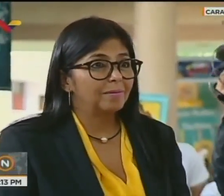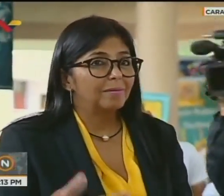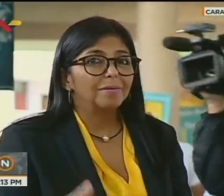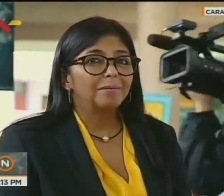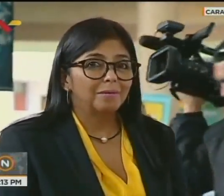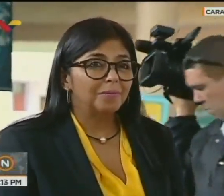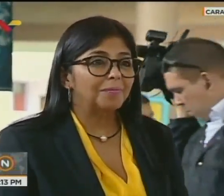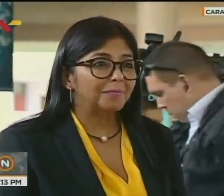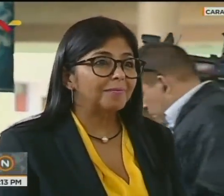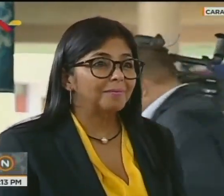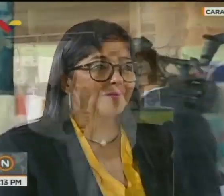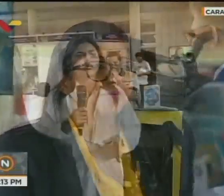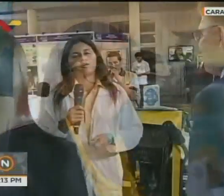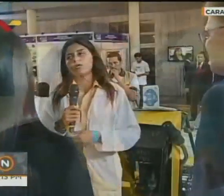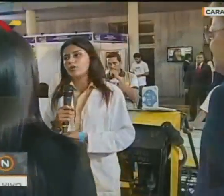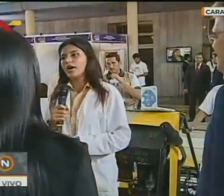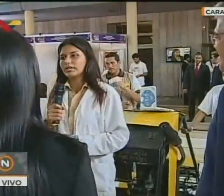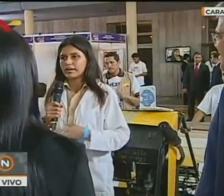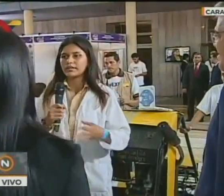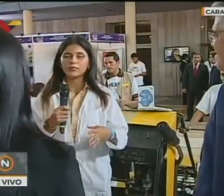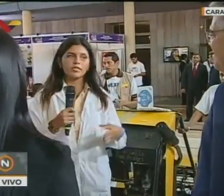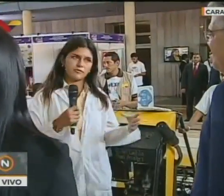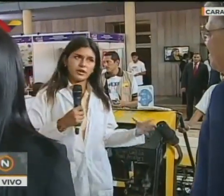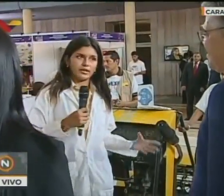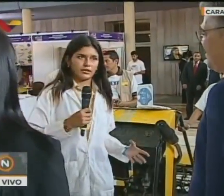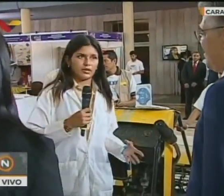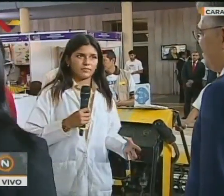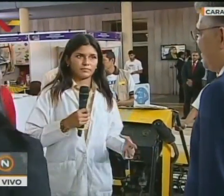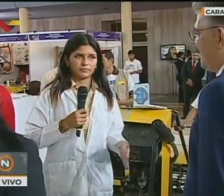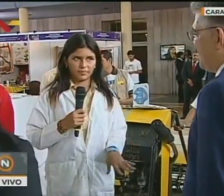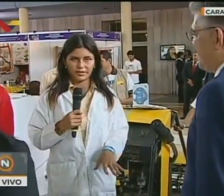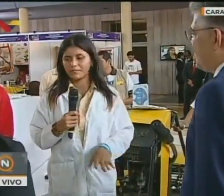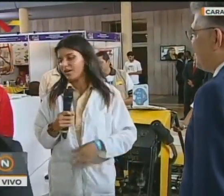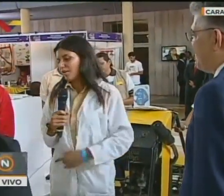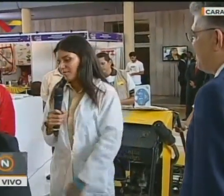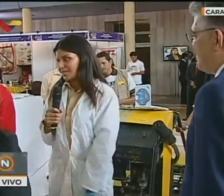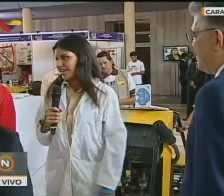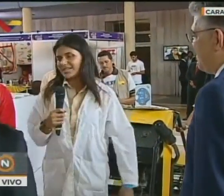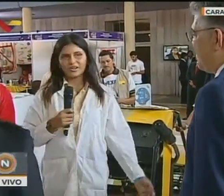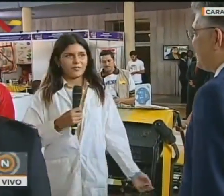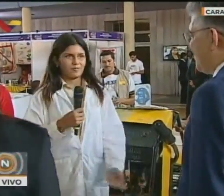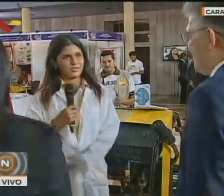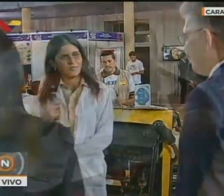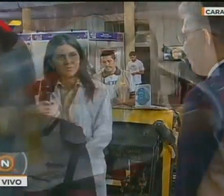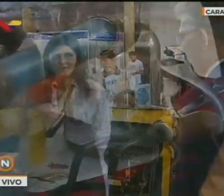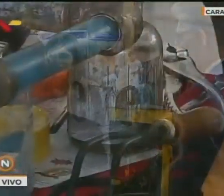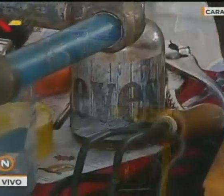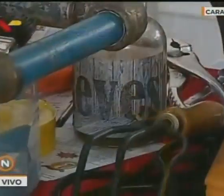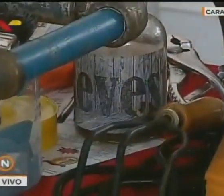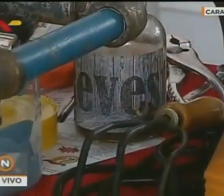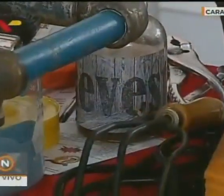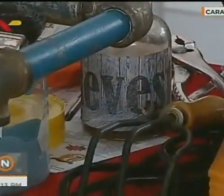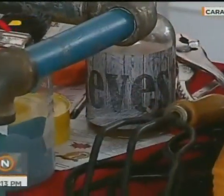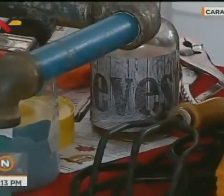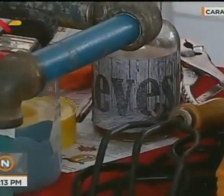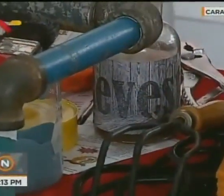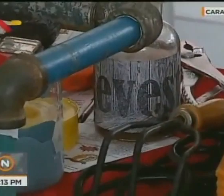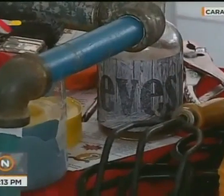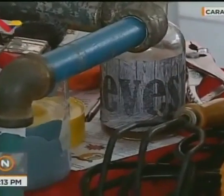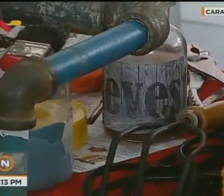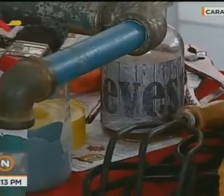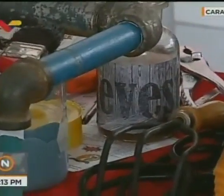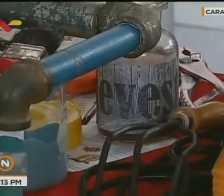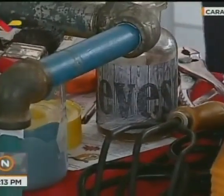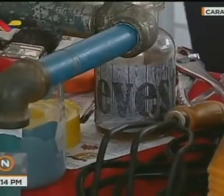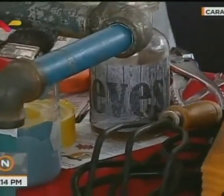de revestimiento. Unas alternativas diferentes, ¿verdad? Muchas gracias, le paso a mi compañero. La